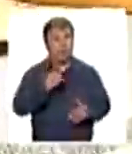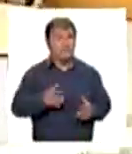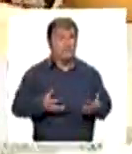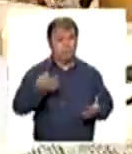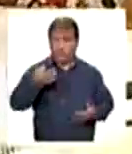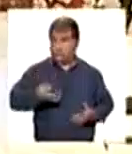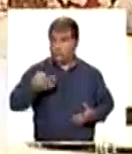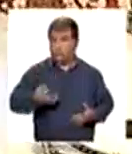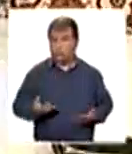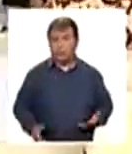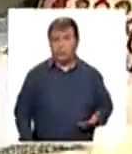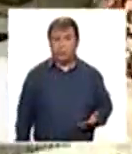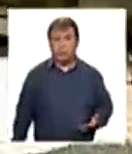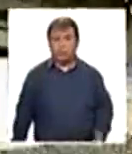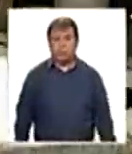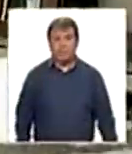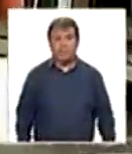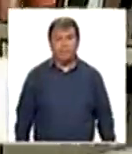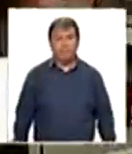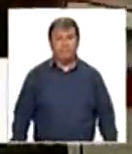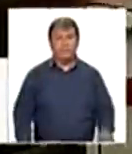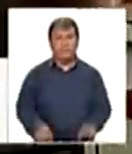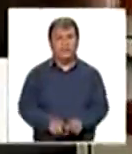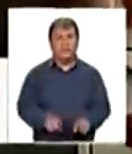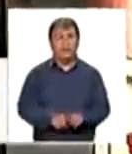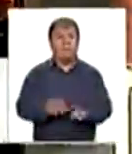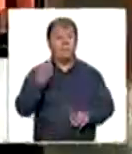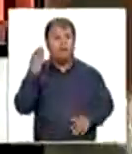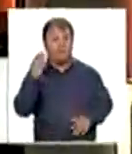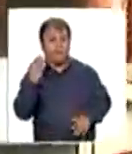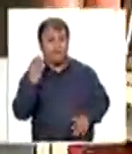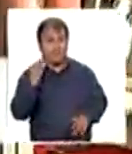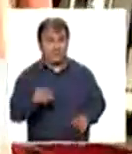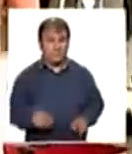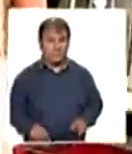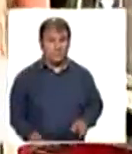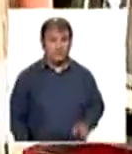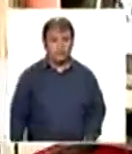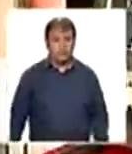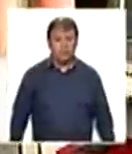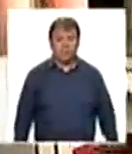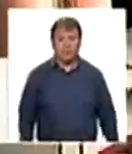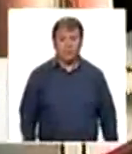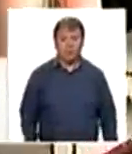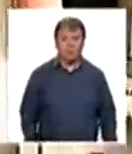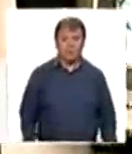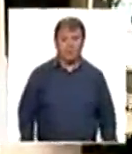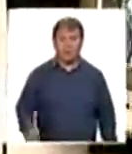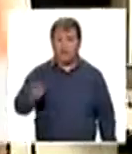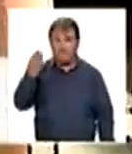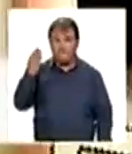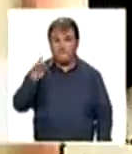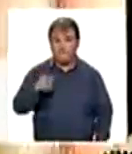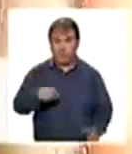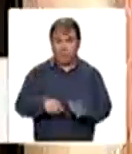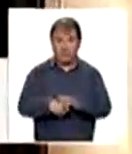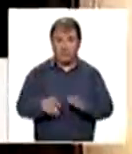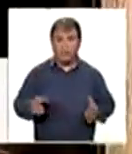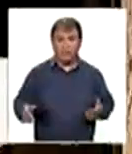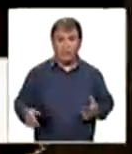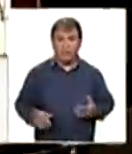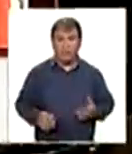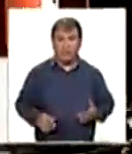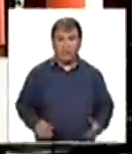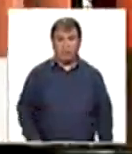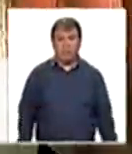original. Ahí está el sombrero para ti, lo han dejado, Ricardo. Este es el baño, por ejemplo. Es tu casa, creo. Ahí te quedas, ¿no? Aquí tenemos el baño.